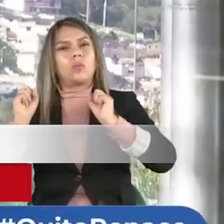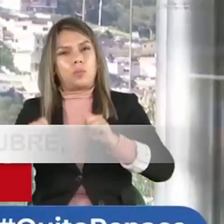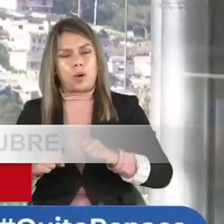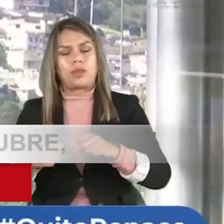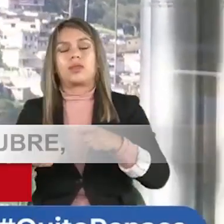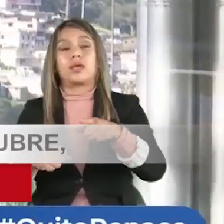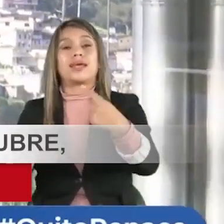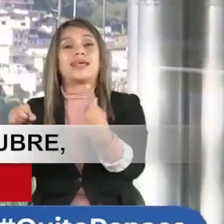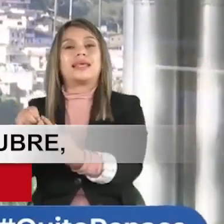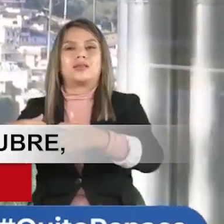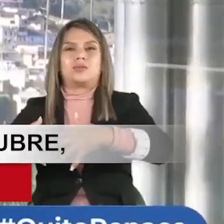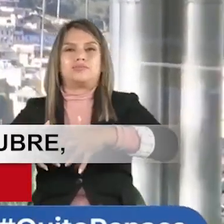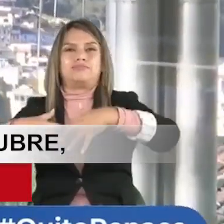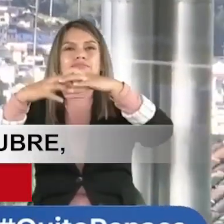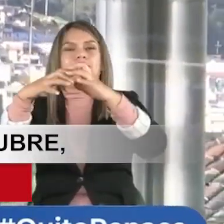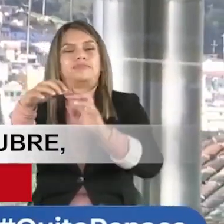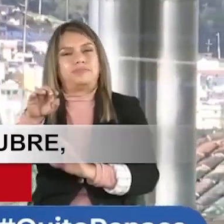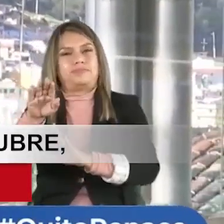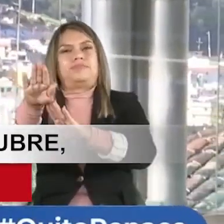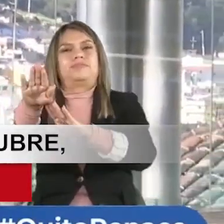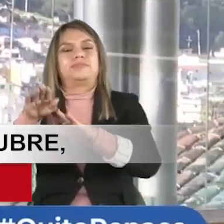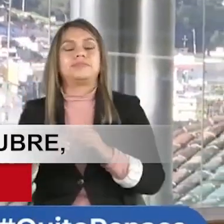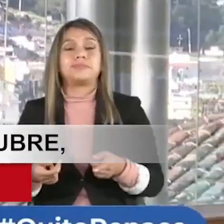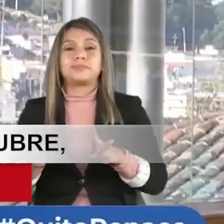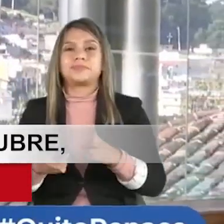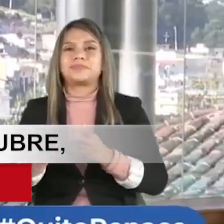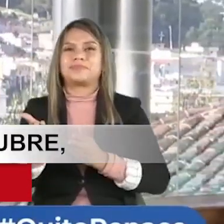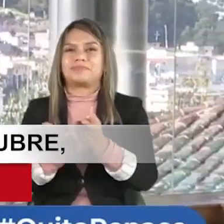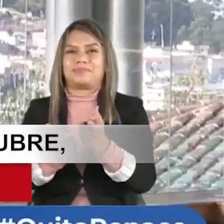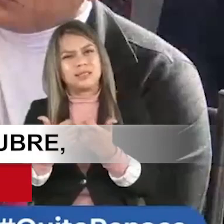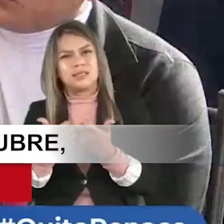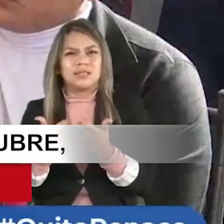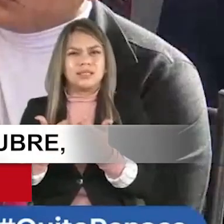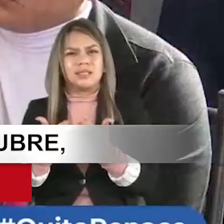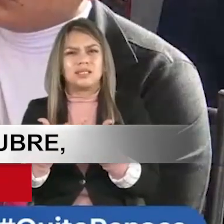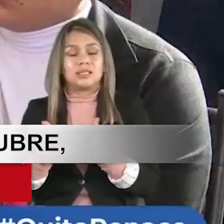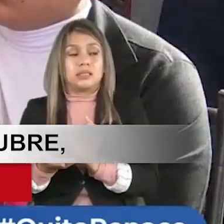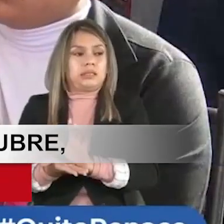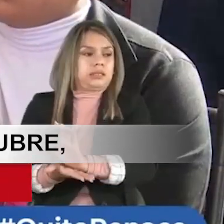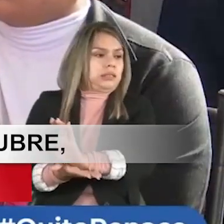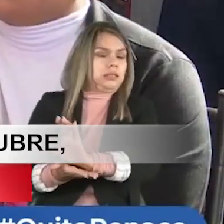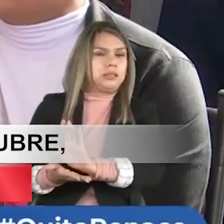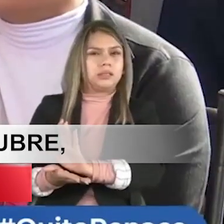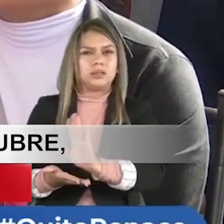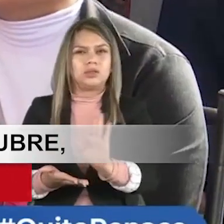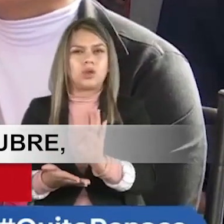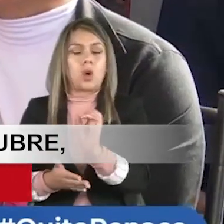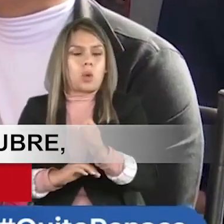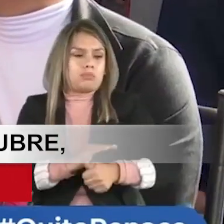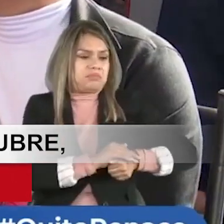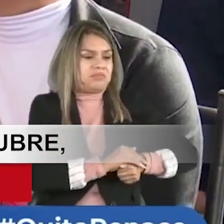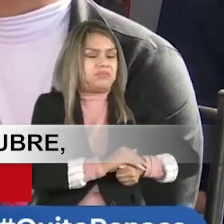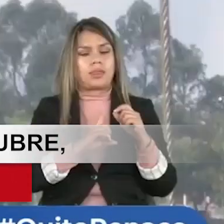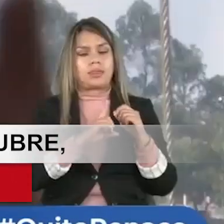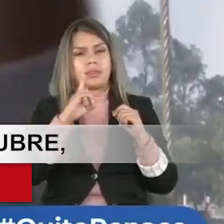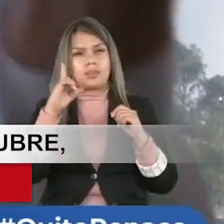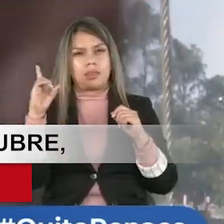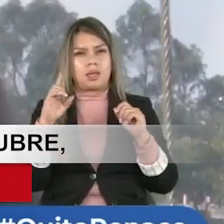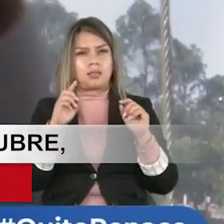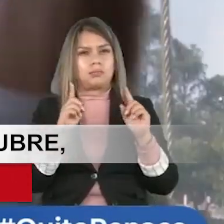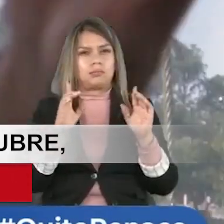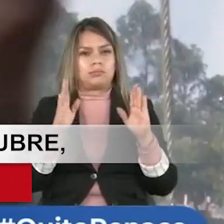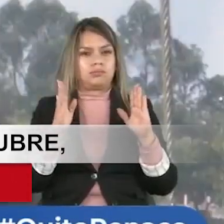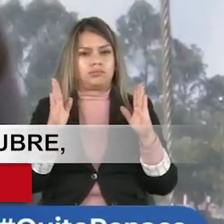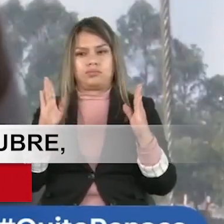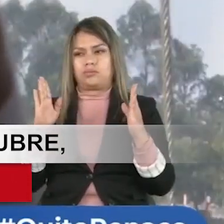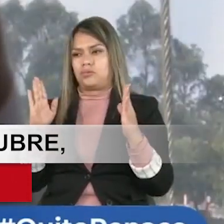Este lunes, el recientemente posesionado alcalde de Quito, Pavel Muñoz, dio su primer enlace ciudadano en el Museo del Agua Yacu, en el centro